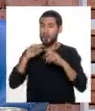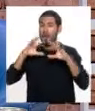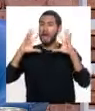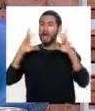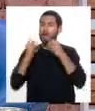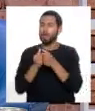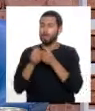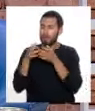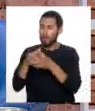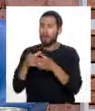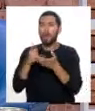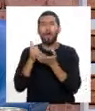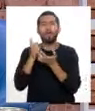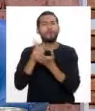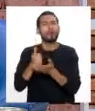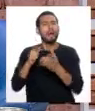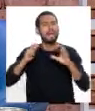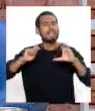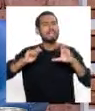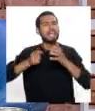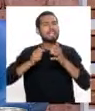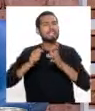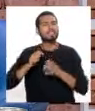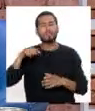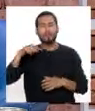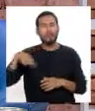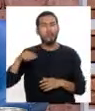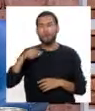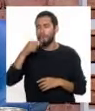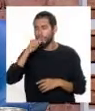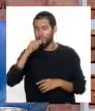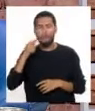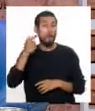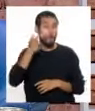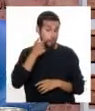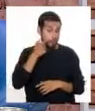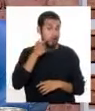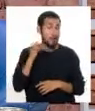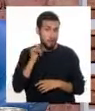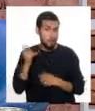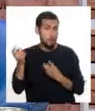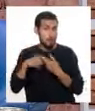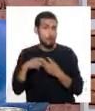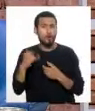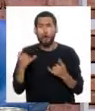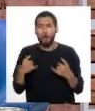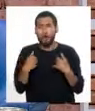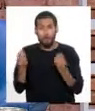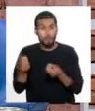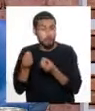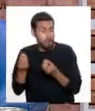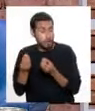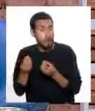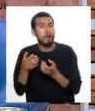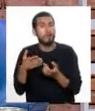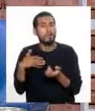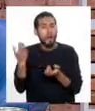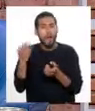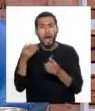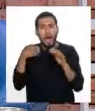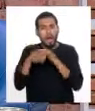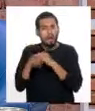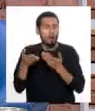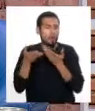asociación que nos ayuda en los talleres a mujeres, varones también ahora, incluso jovencitos que pueden acceder a